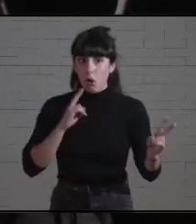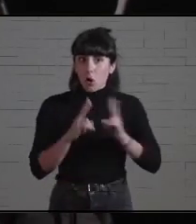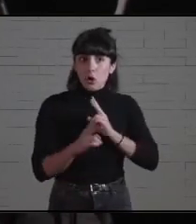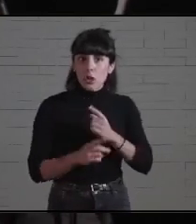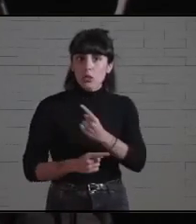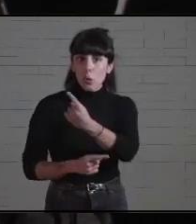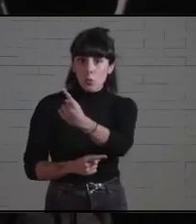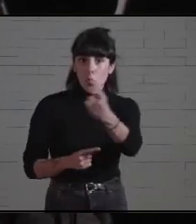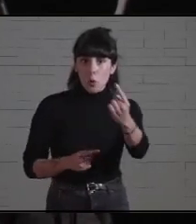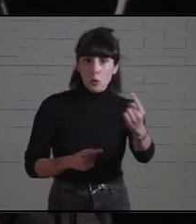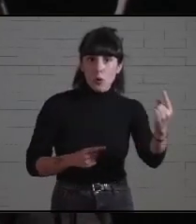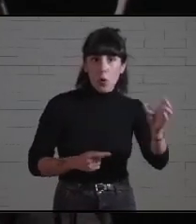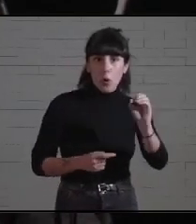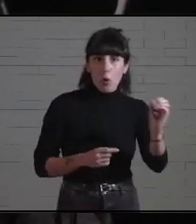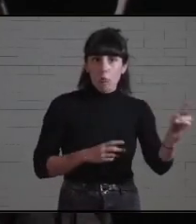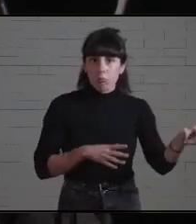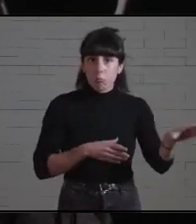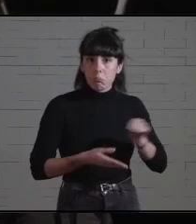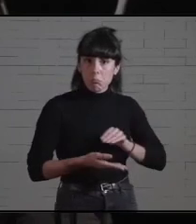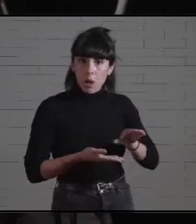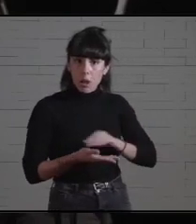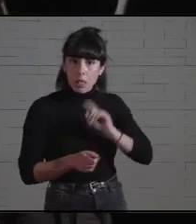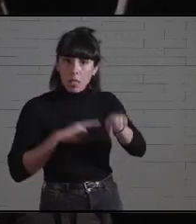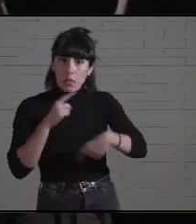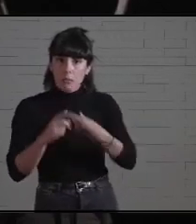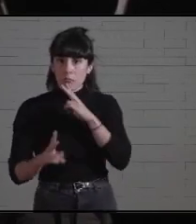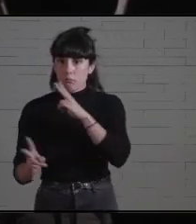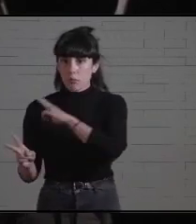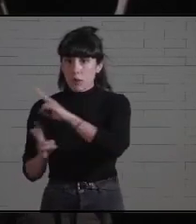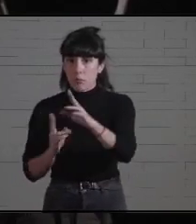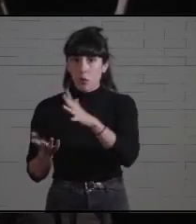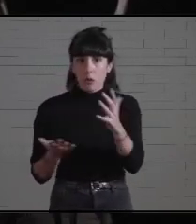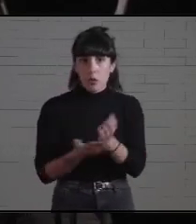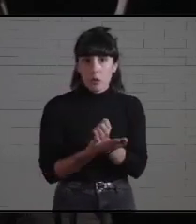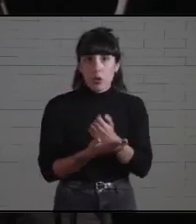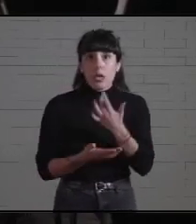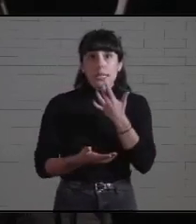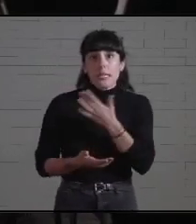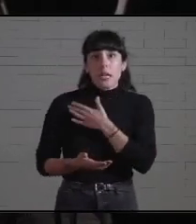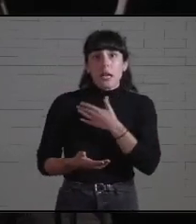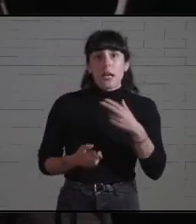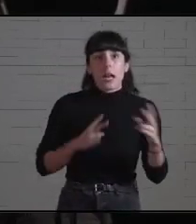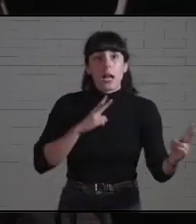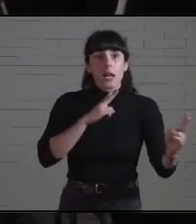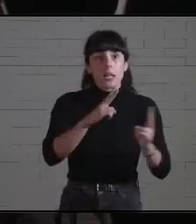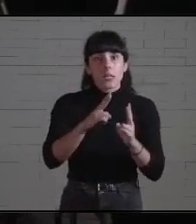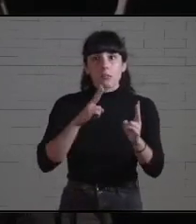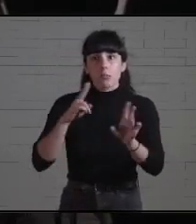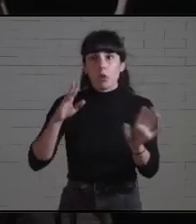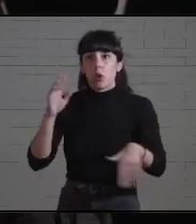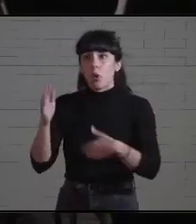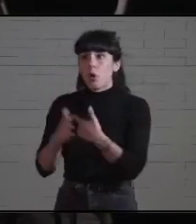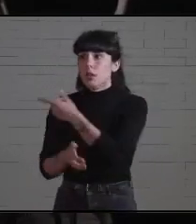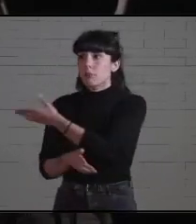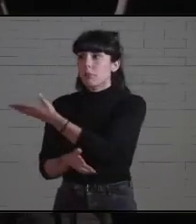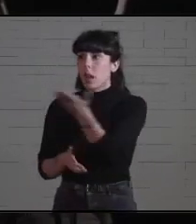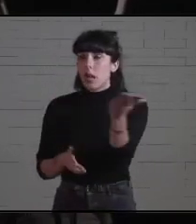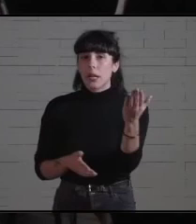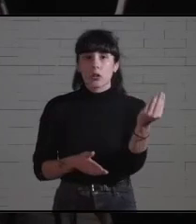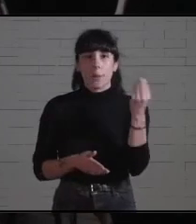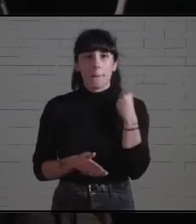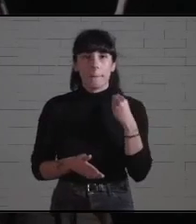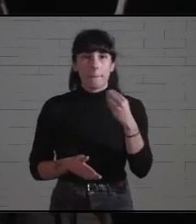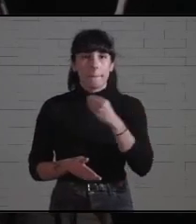o recogemos? La primera, si queréis, la contesto una a una, mientras que os animáis los demás, también por